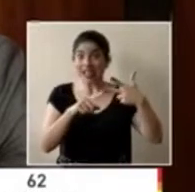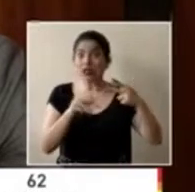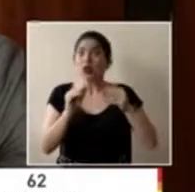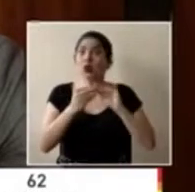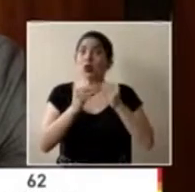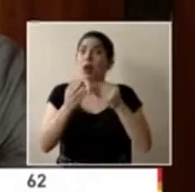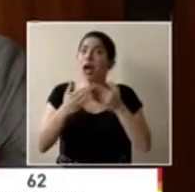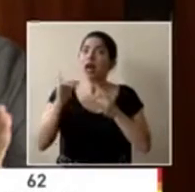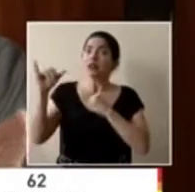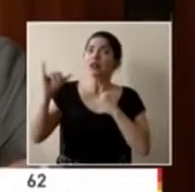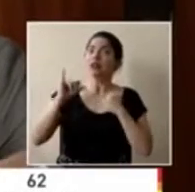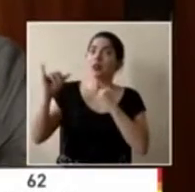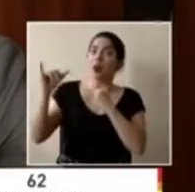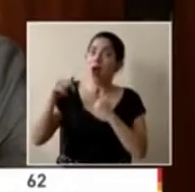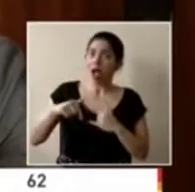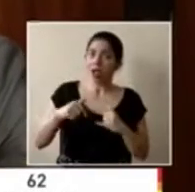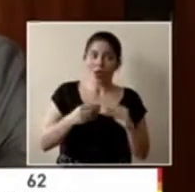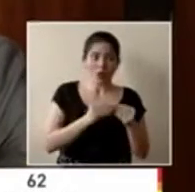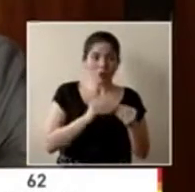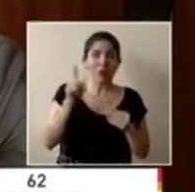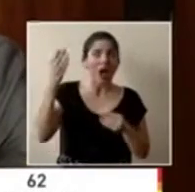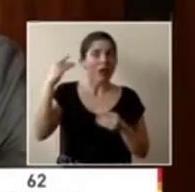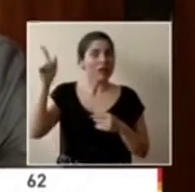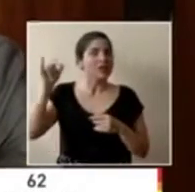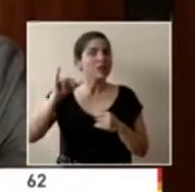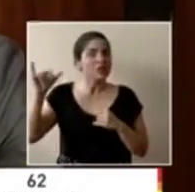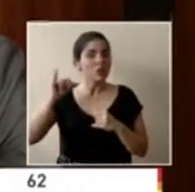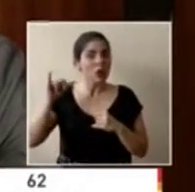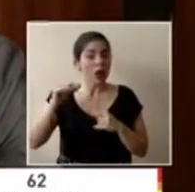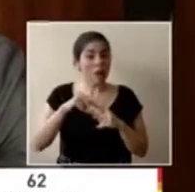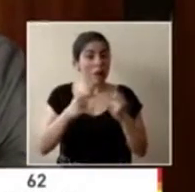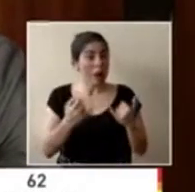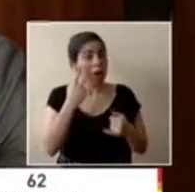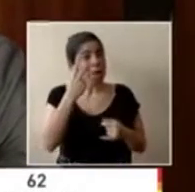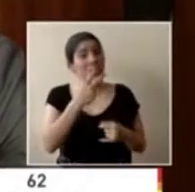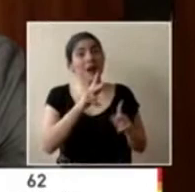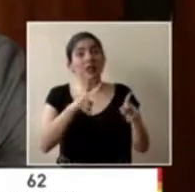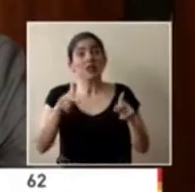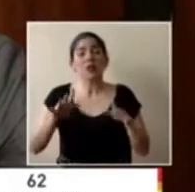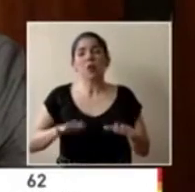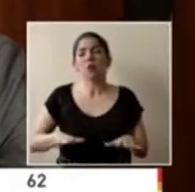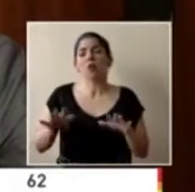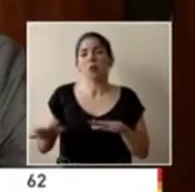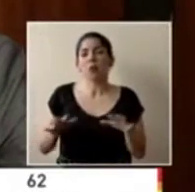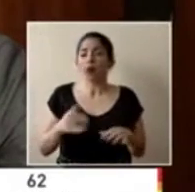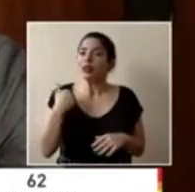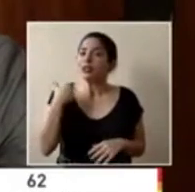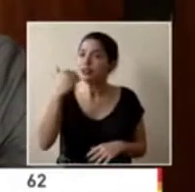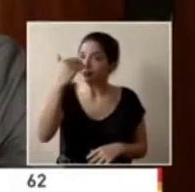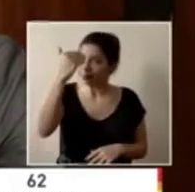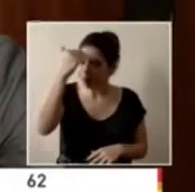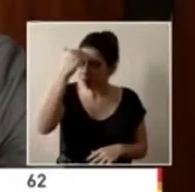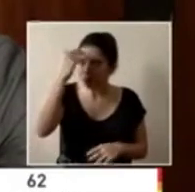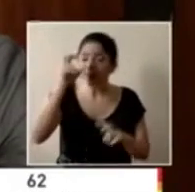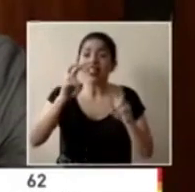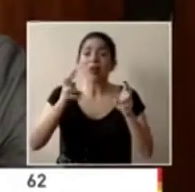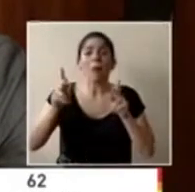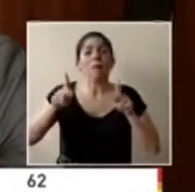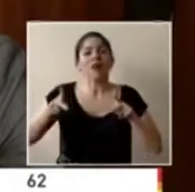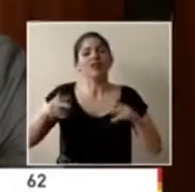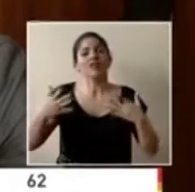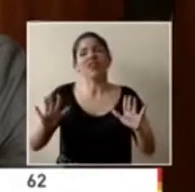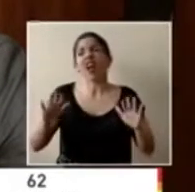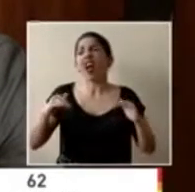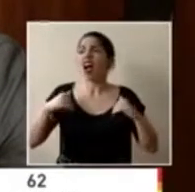Y cuando uno ve este nivel de relajamiento, yo sé que es un asunto que llega a cansar,